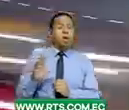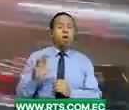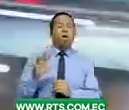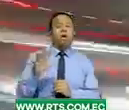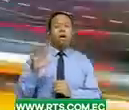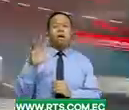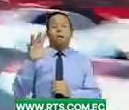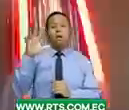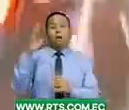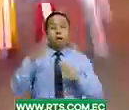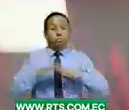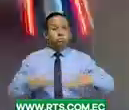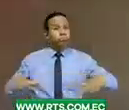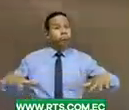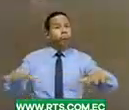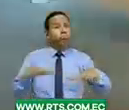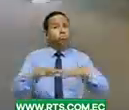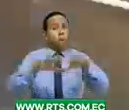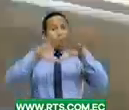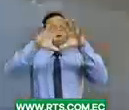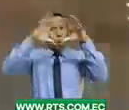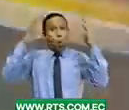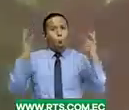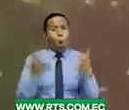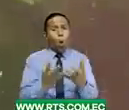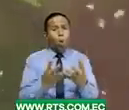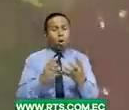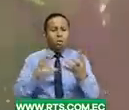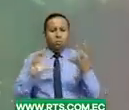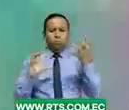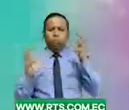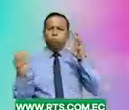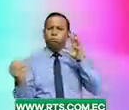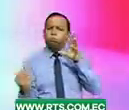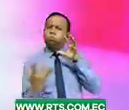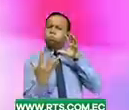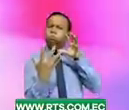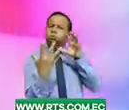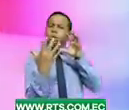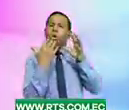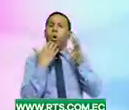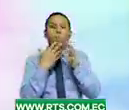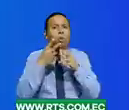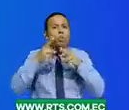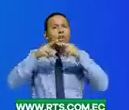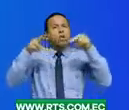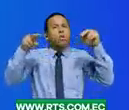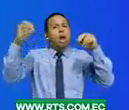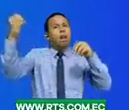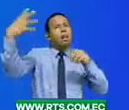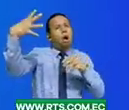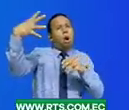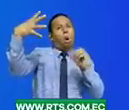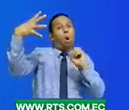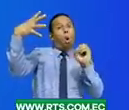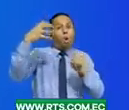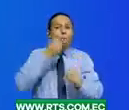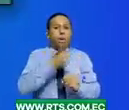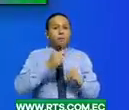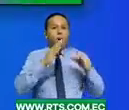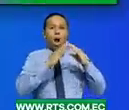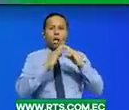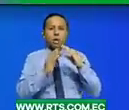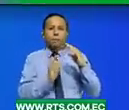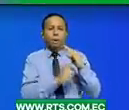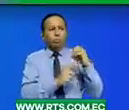En nuestra sociedad, la luz mueve al mundo y está presente de forma natural o artificial. Pero la luz que podemos ver es solo una pequeñísima parte de